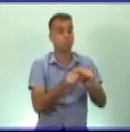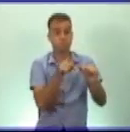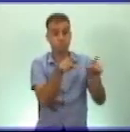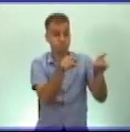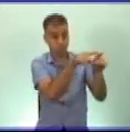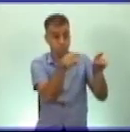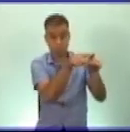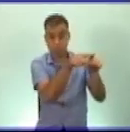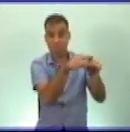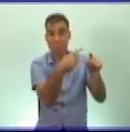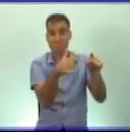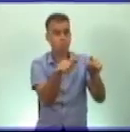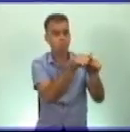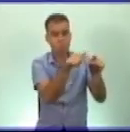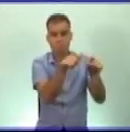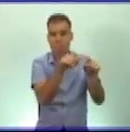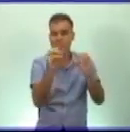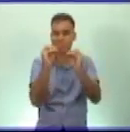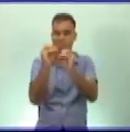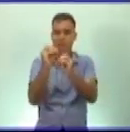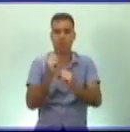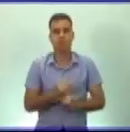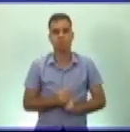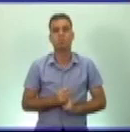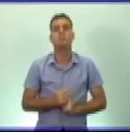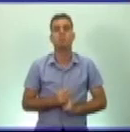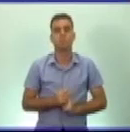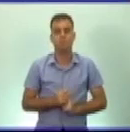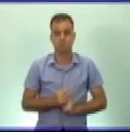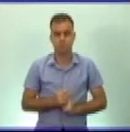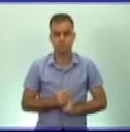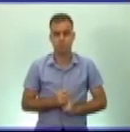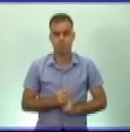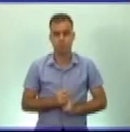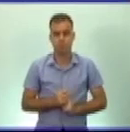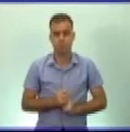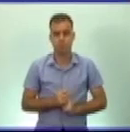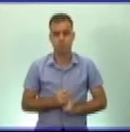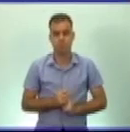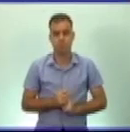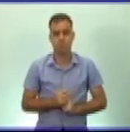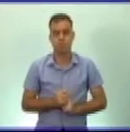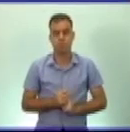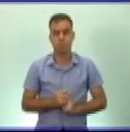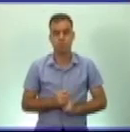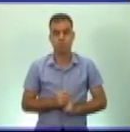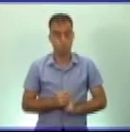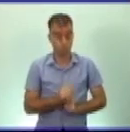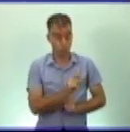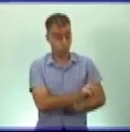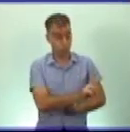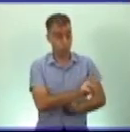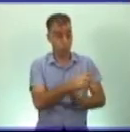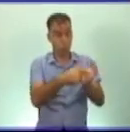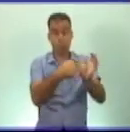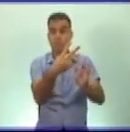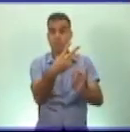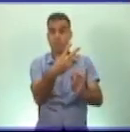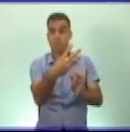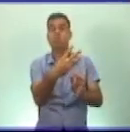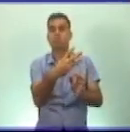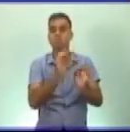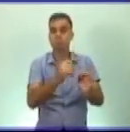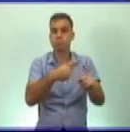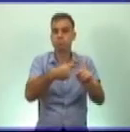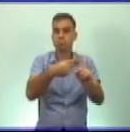dar 0. Si este es negativo, este tiene que ser positivo, porque ahora yo digo 2 por 3, 6 positivo, y 3